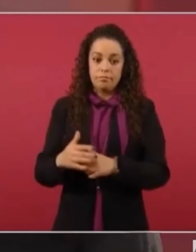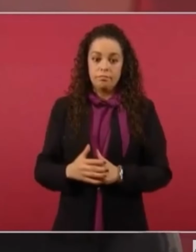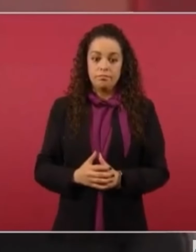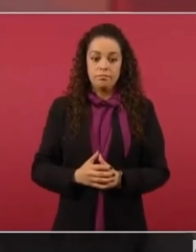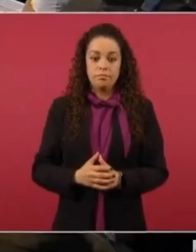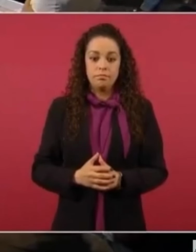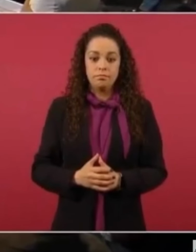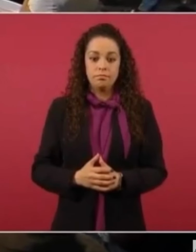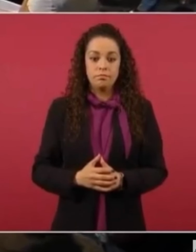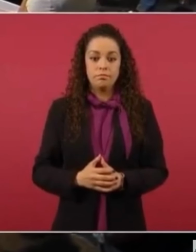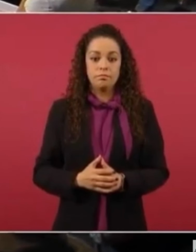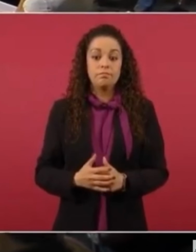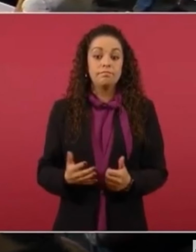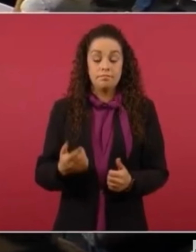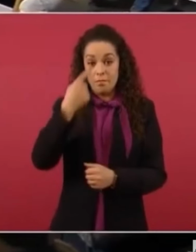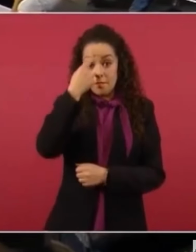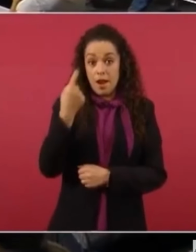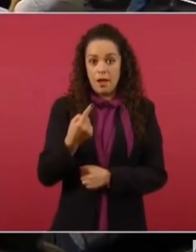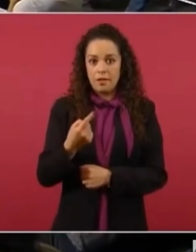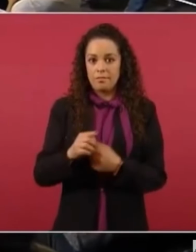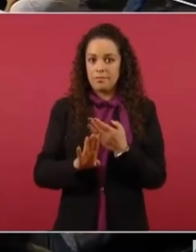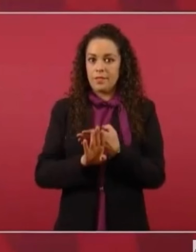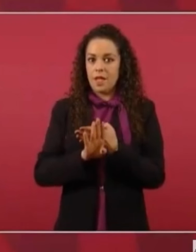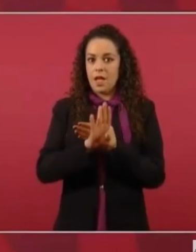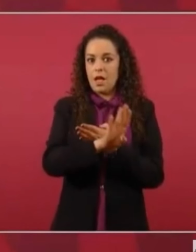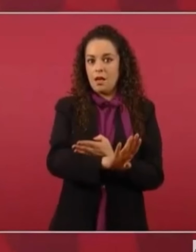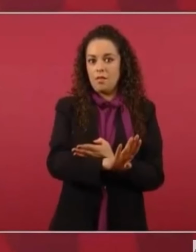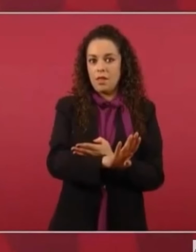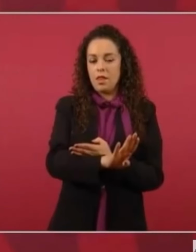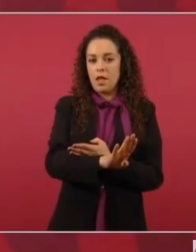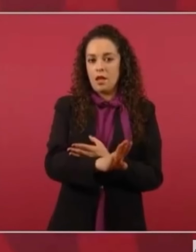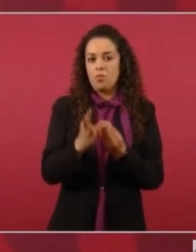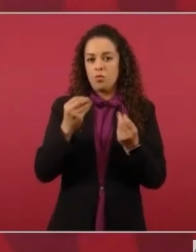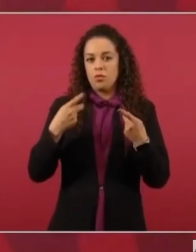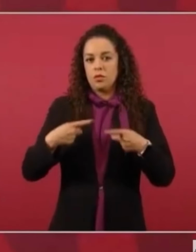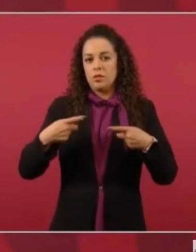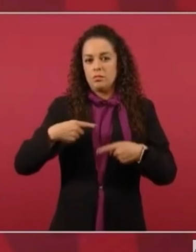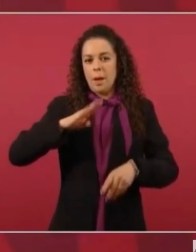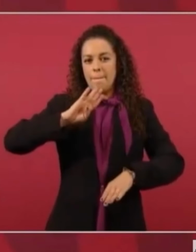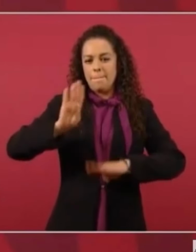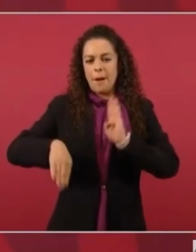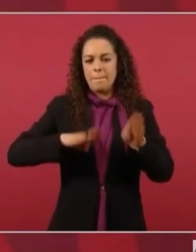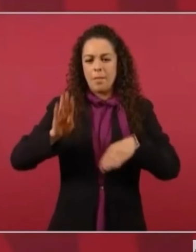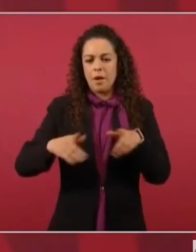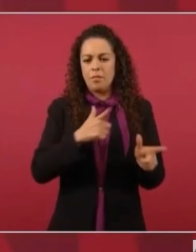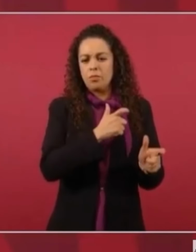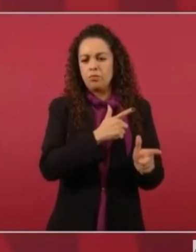para evitar una masacre y también